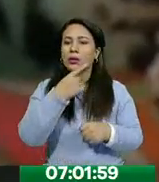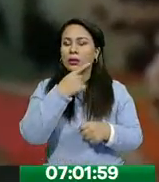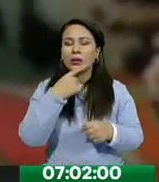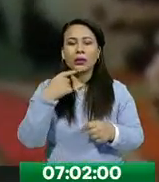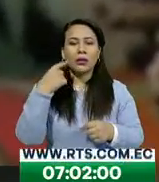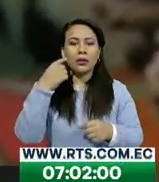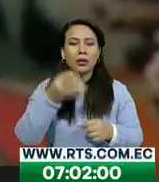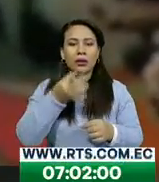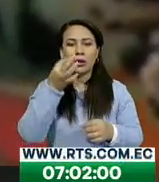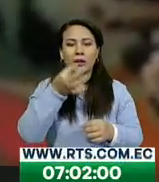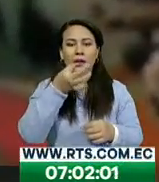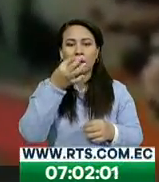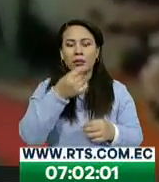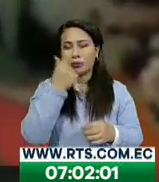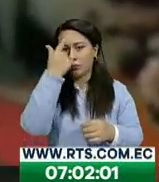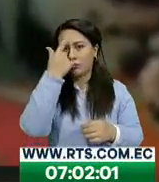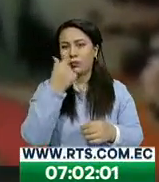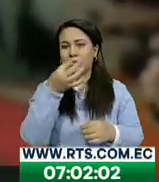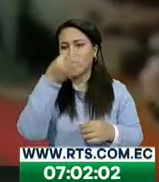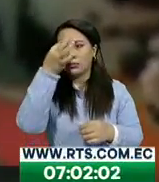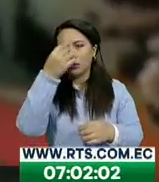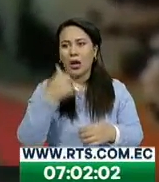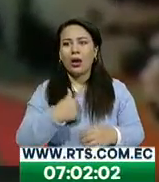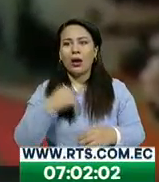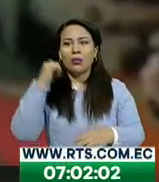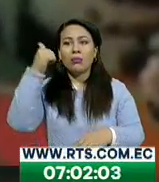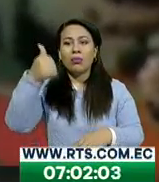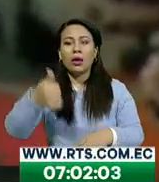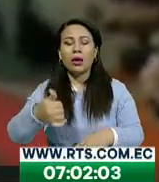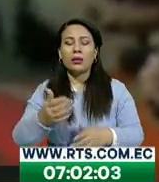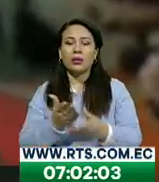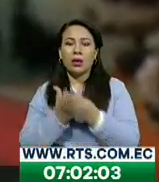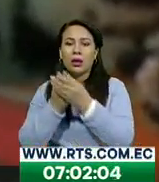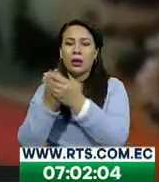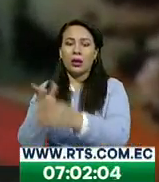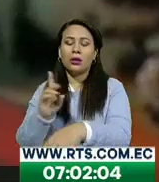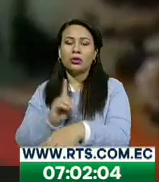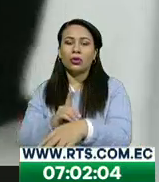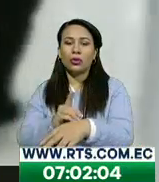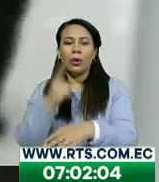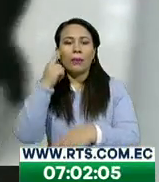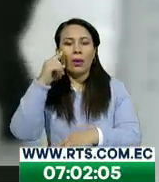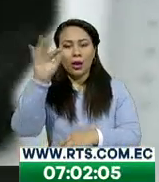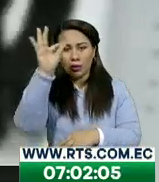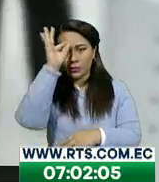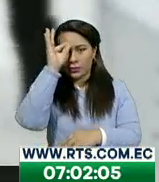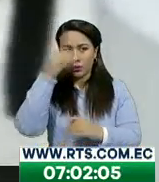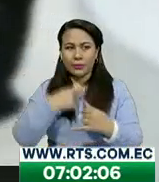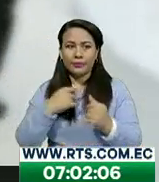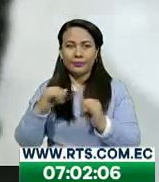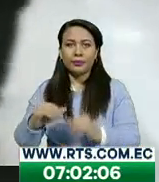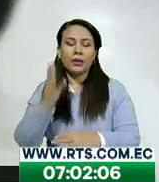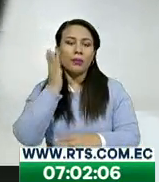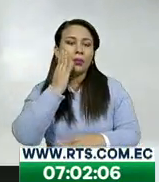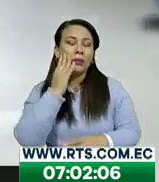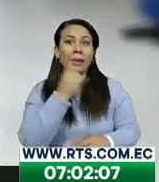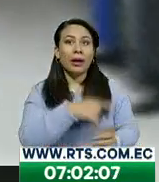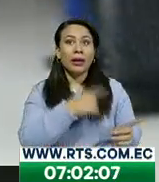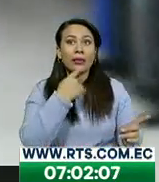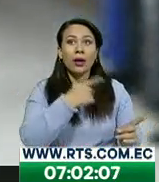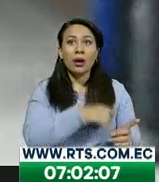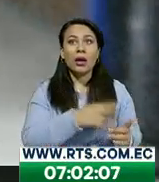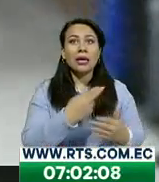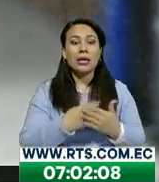que mañana, por todos los trámites que estaba haciendo, no me he podido todavía hospitalizar. La madre de la acusada dijo que su hija actuó